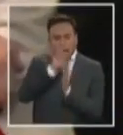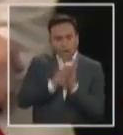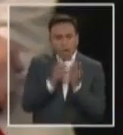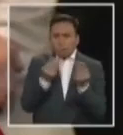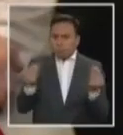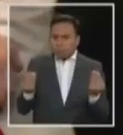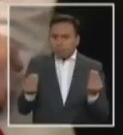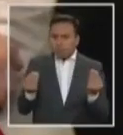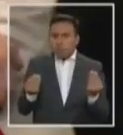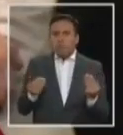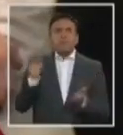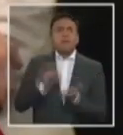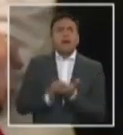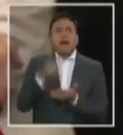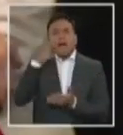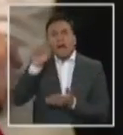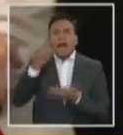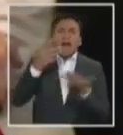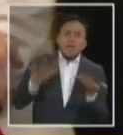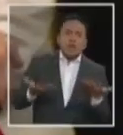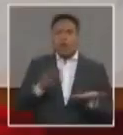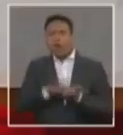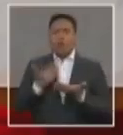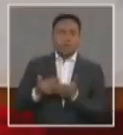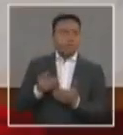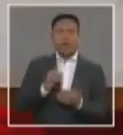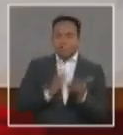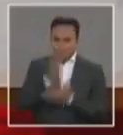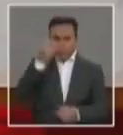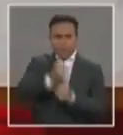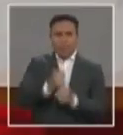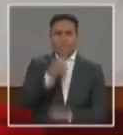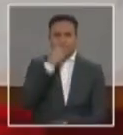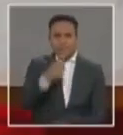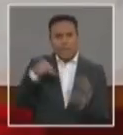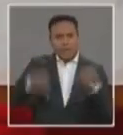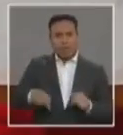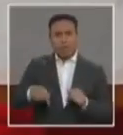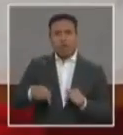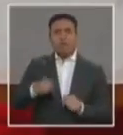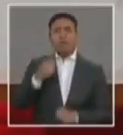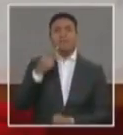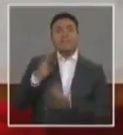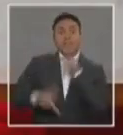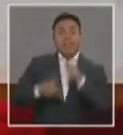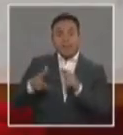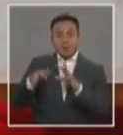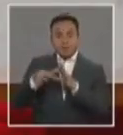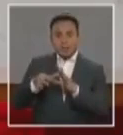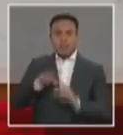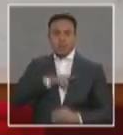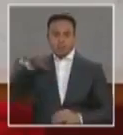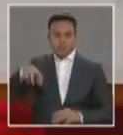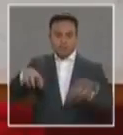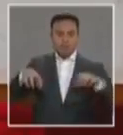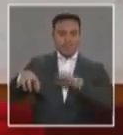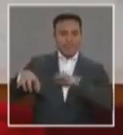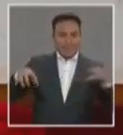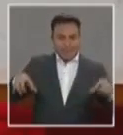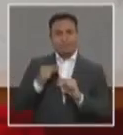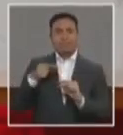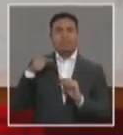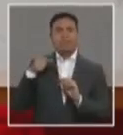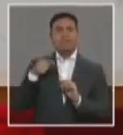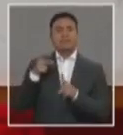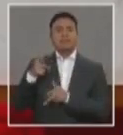gaete segundo Taco en los cóndores tercer Taco en el mall esos vecinos y vecinas que son de otras comunas y van a trabajar tienen que pasar por lo